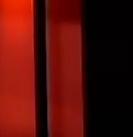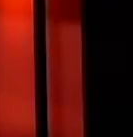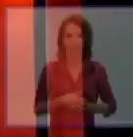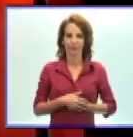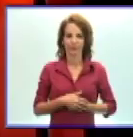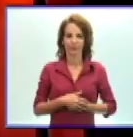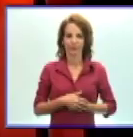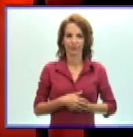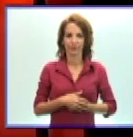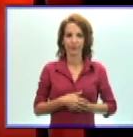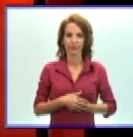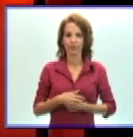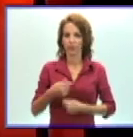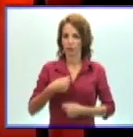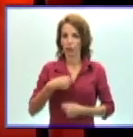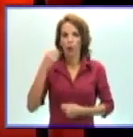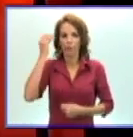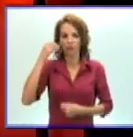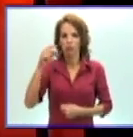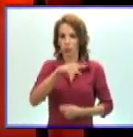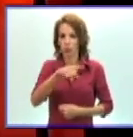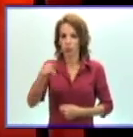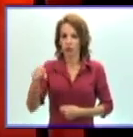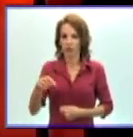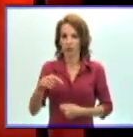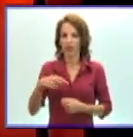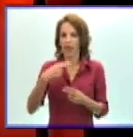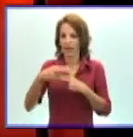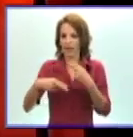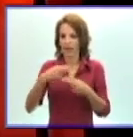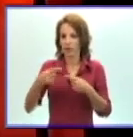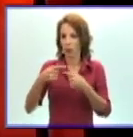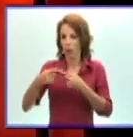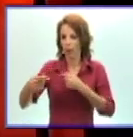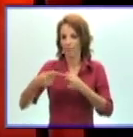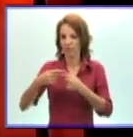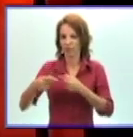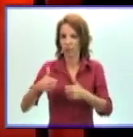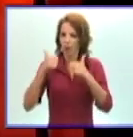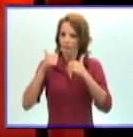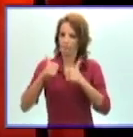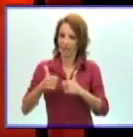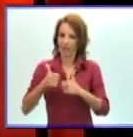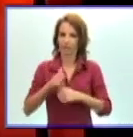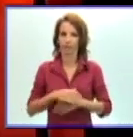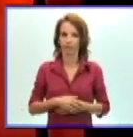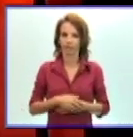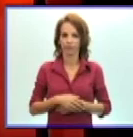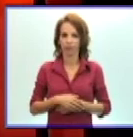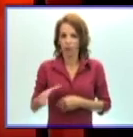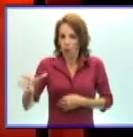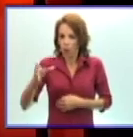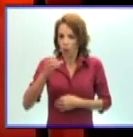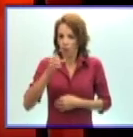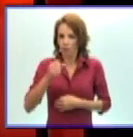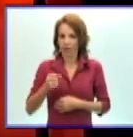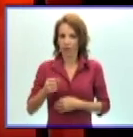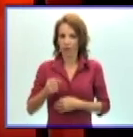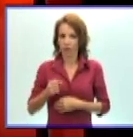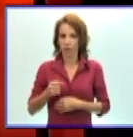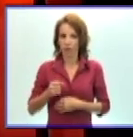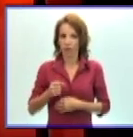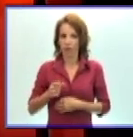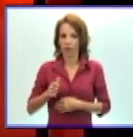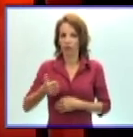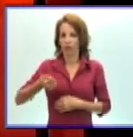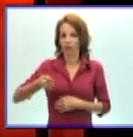Espero que hayan realizado la medición correctamente, basado en todos los algoritmos que hemos ido trabajando. Vamos al